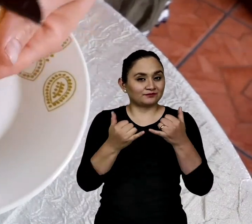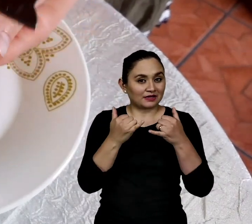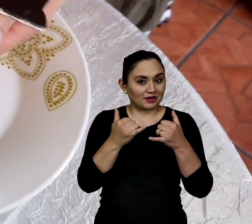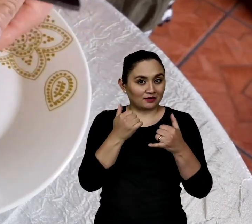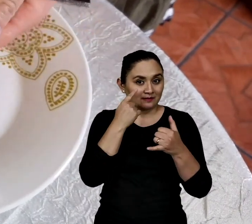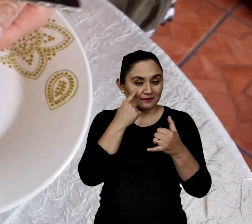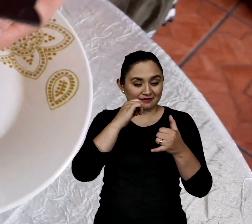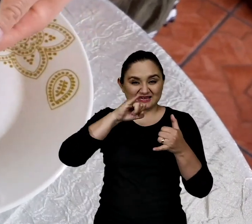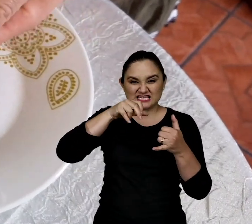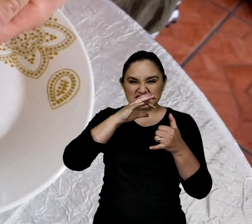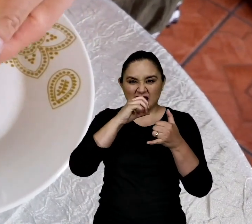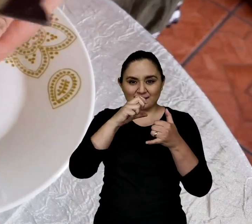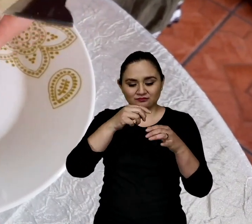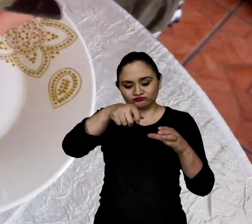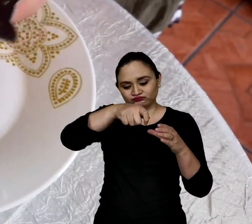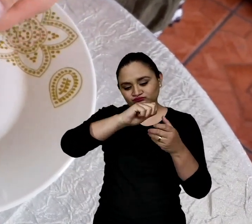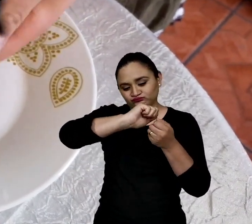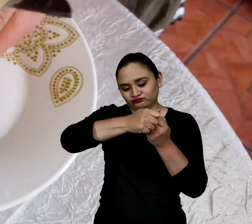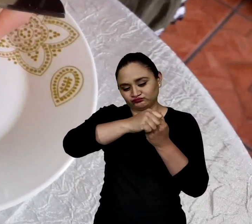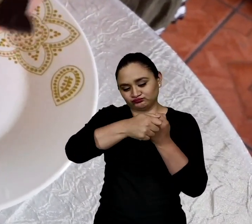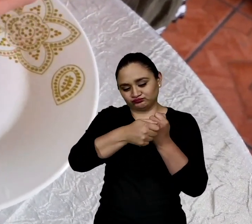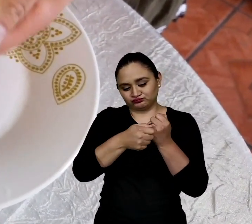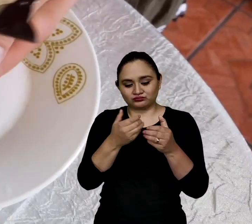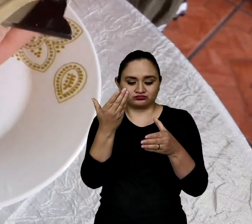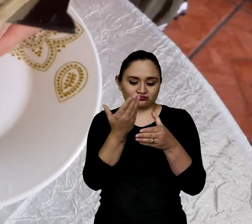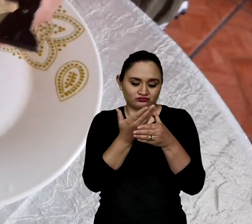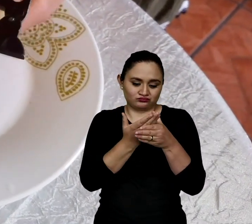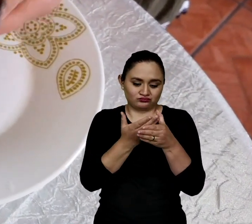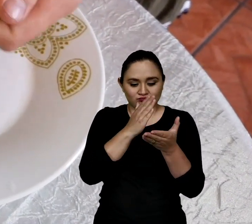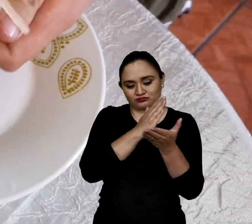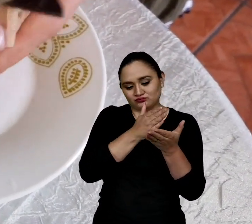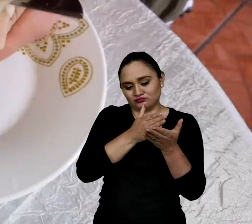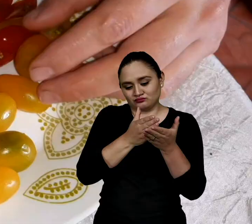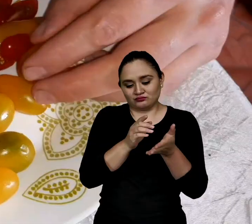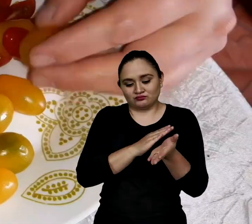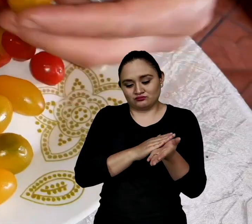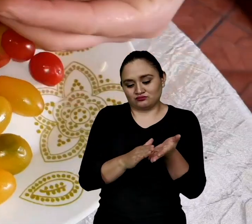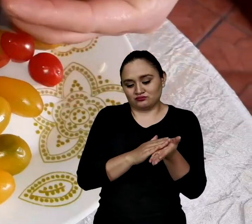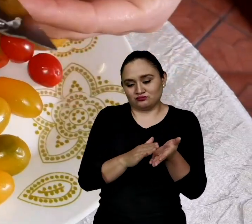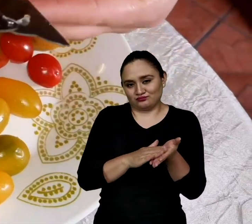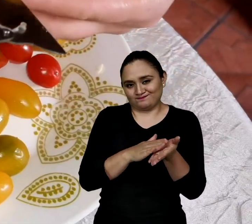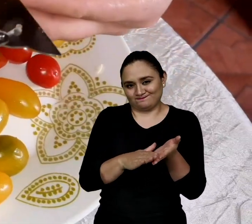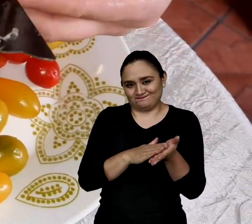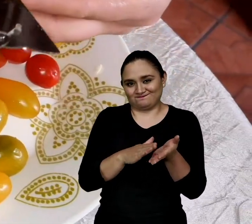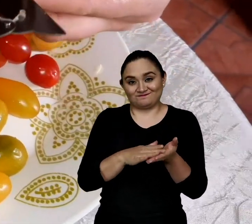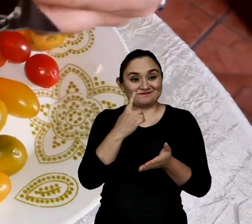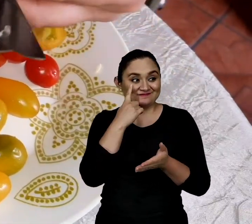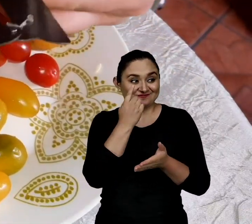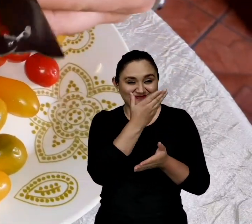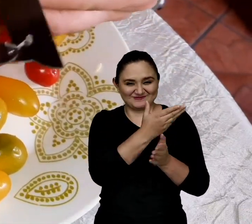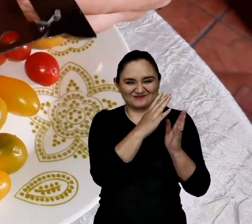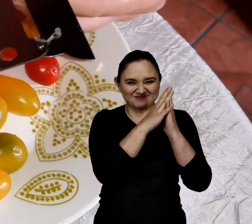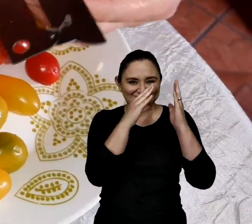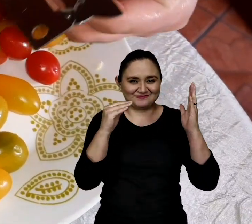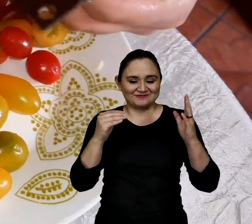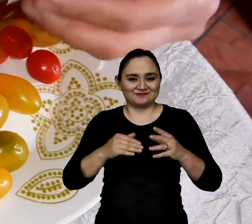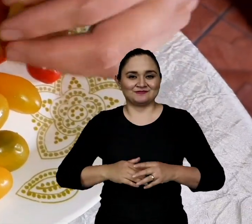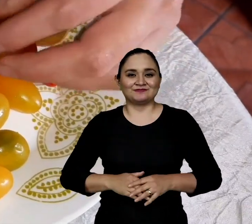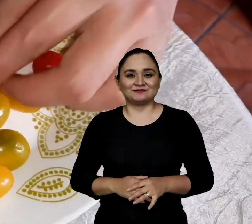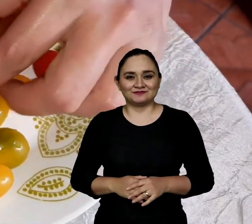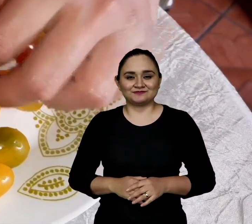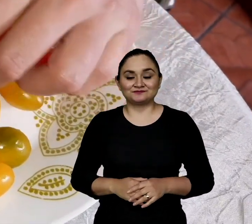en rodajas muy finas. Ahora vamos a cortar los cherries a la